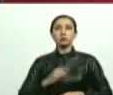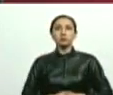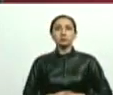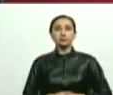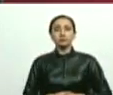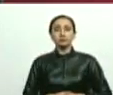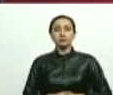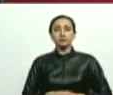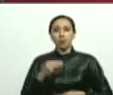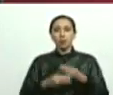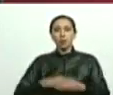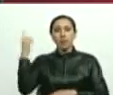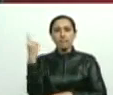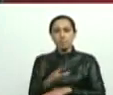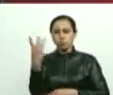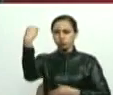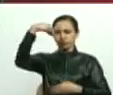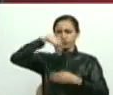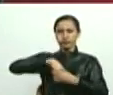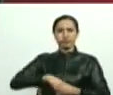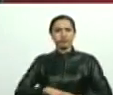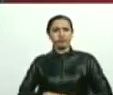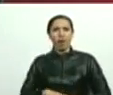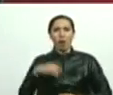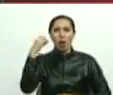se le impone por dentro y los vuelve locos.